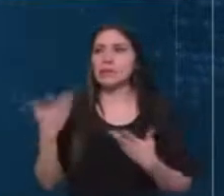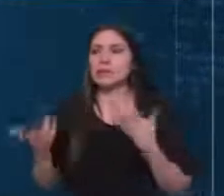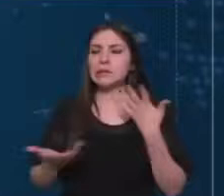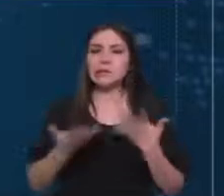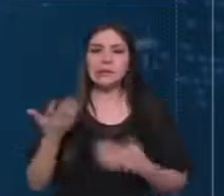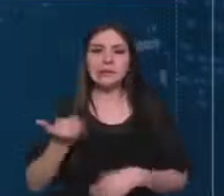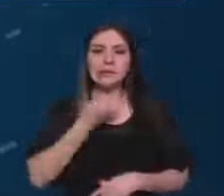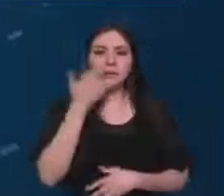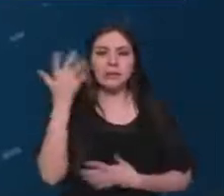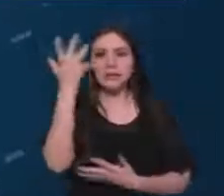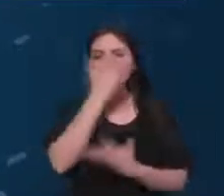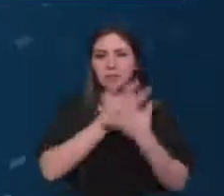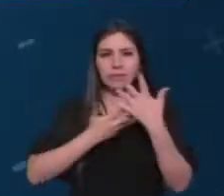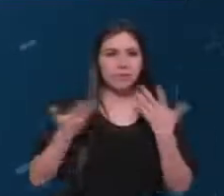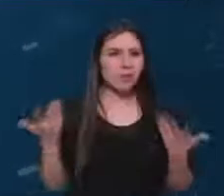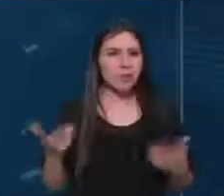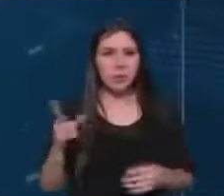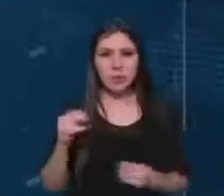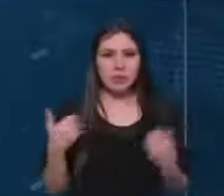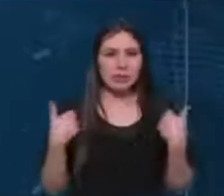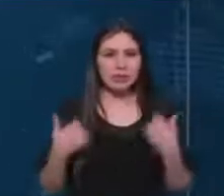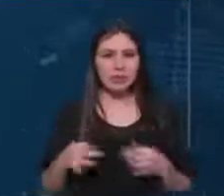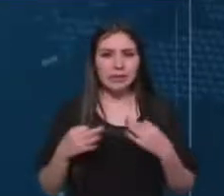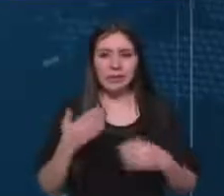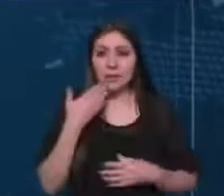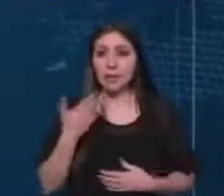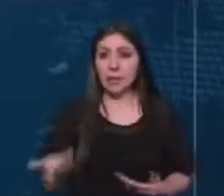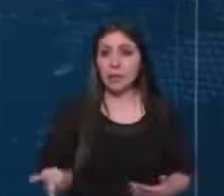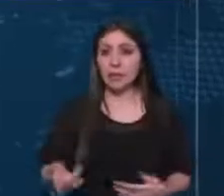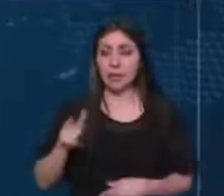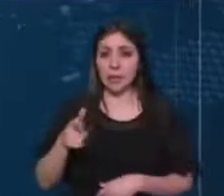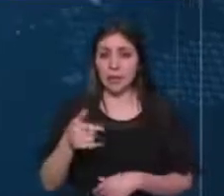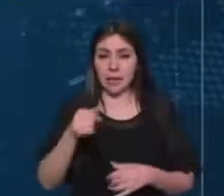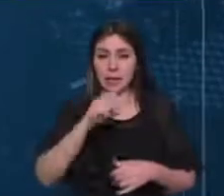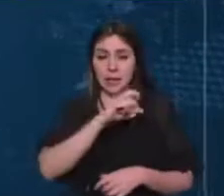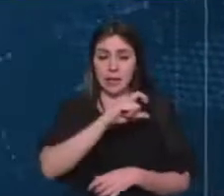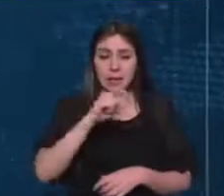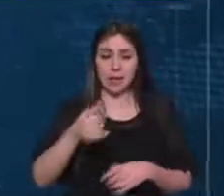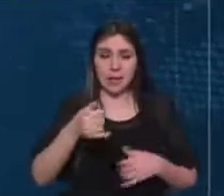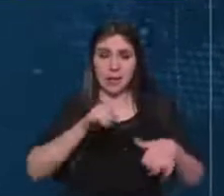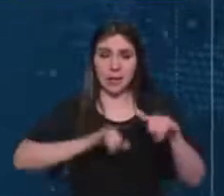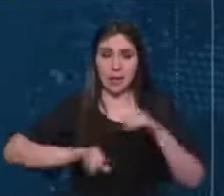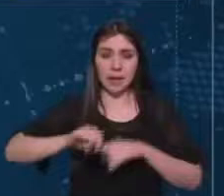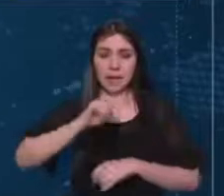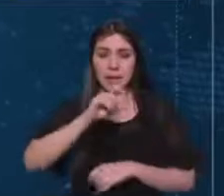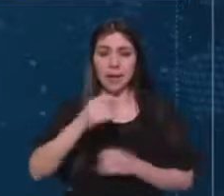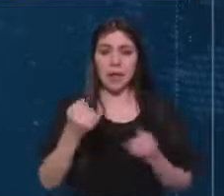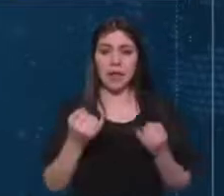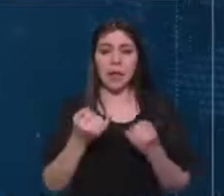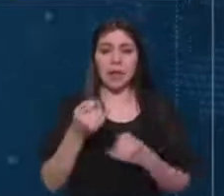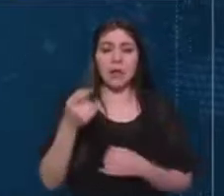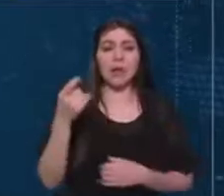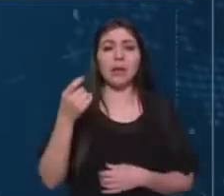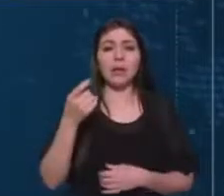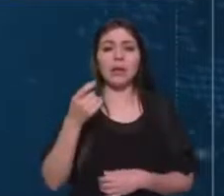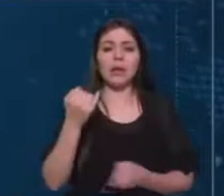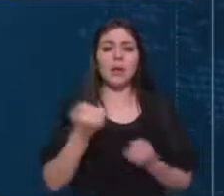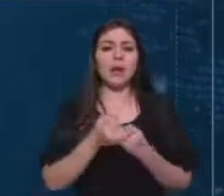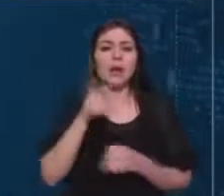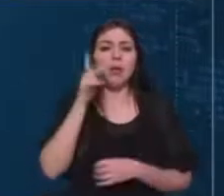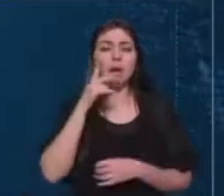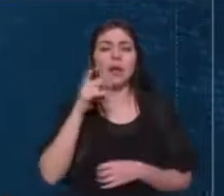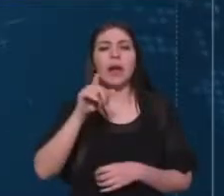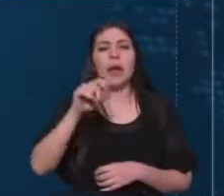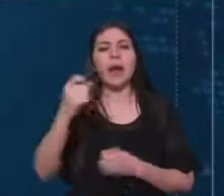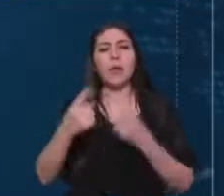entendimiento completo de que estas vacunas siguen en fases, pues no como de medicamentos que llevan años en el mercado y